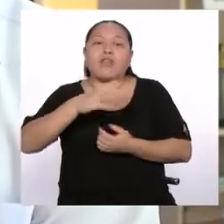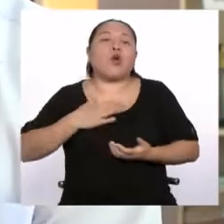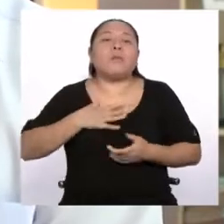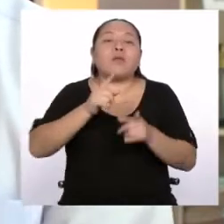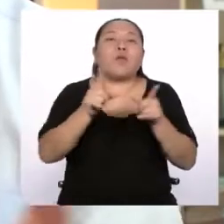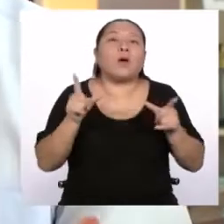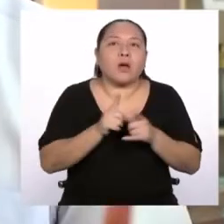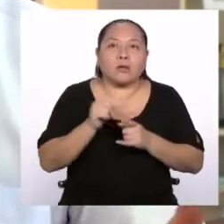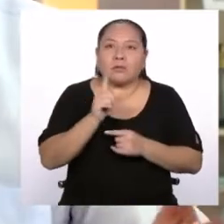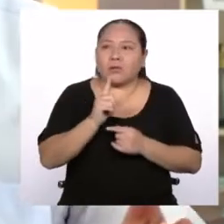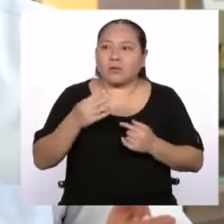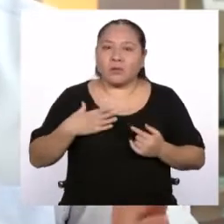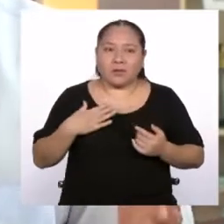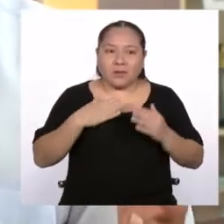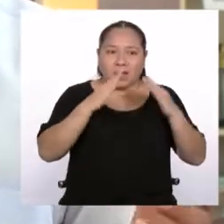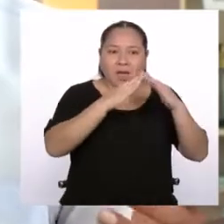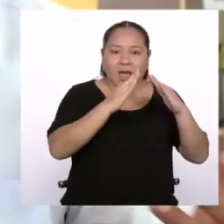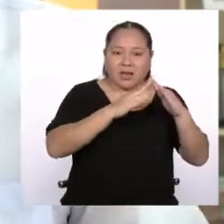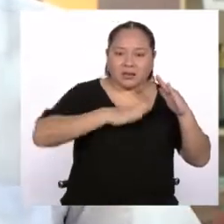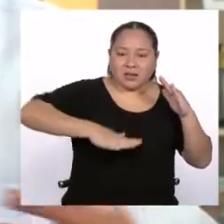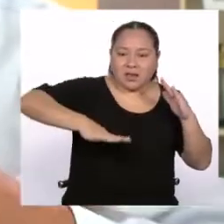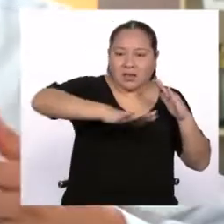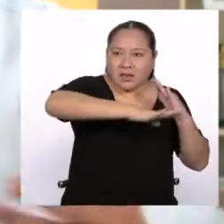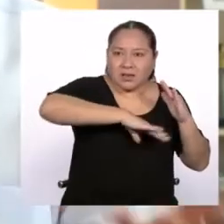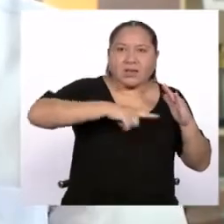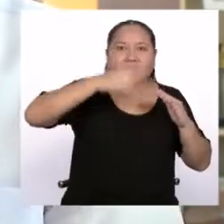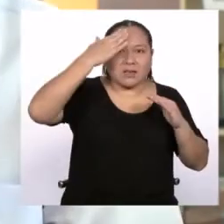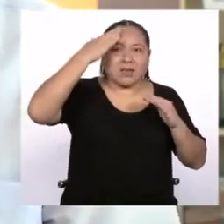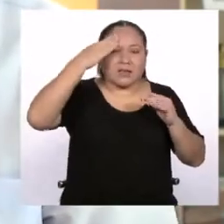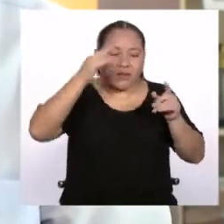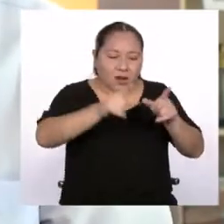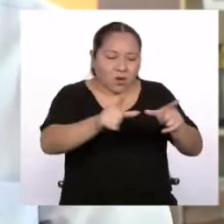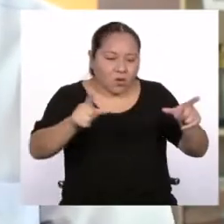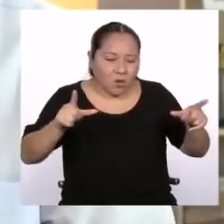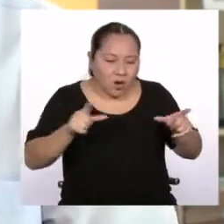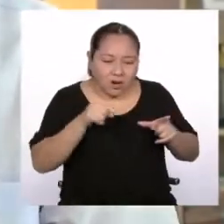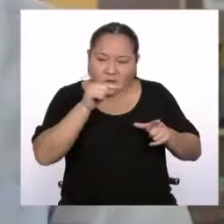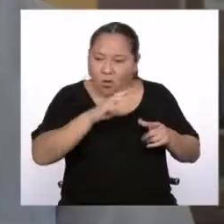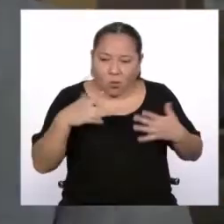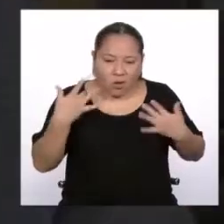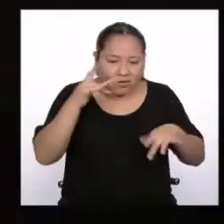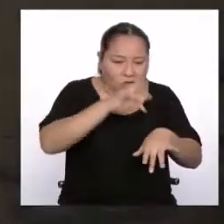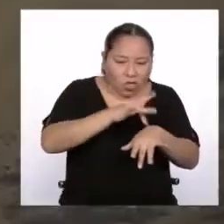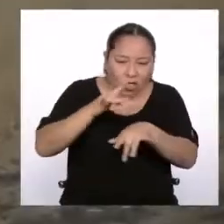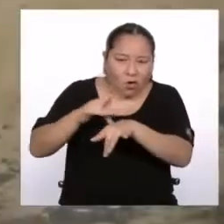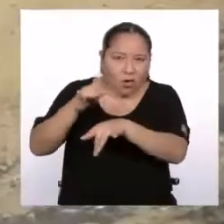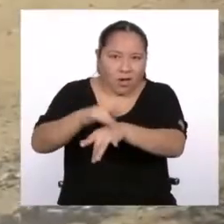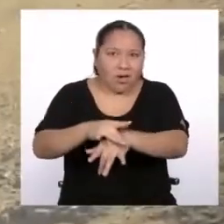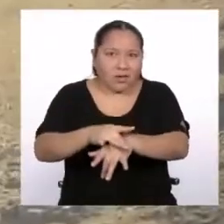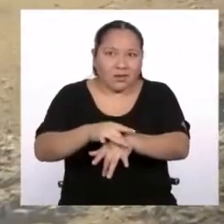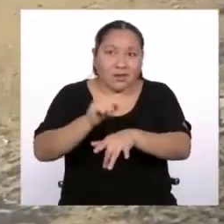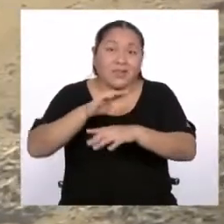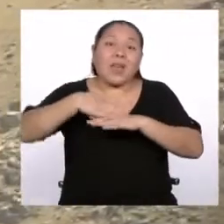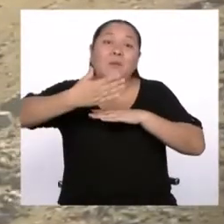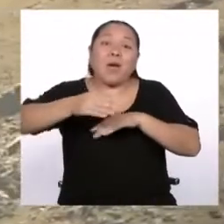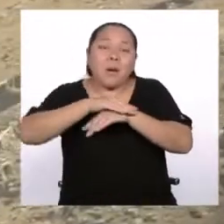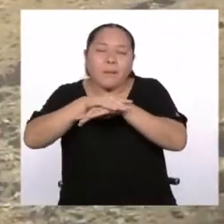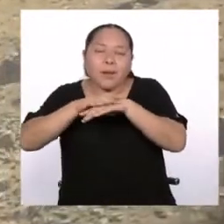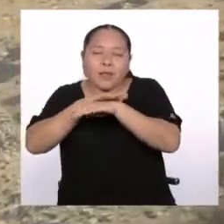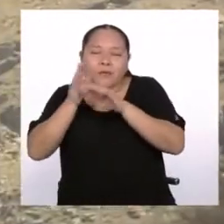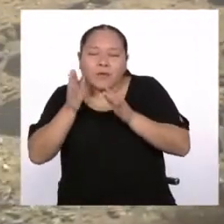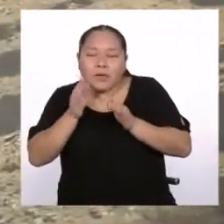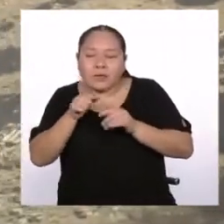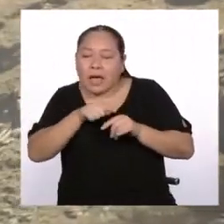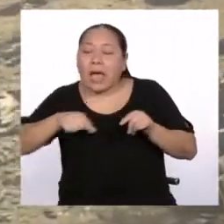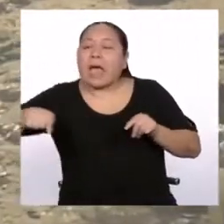como cuando uno tiene una casa, un edificio, tienes que saber el metraje, el área intangible que uno tiene, ¿no? Y a partir de eso ir a hacer una planificación e